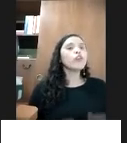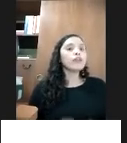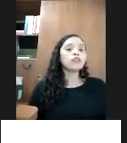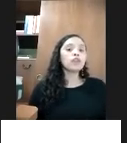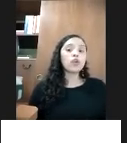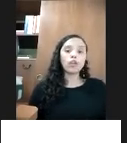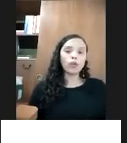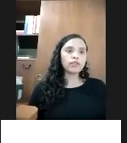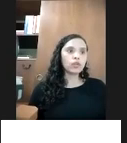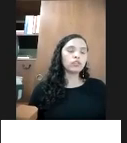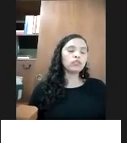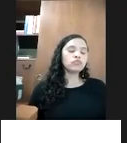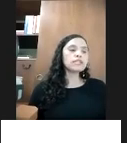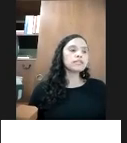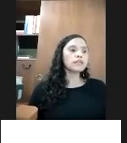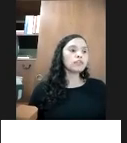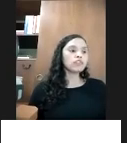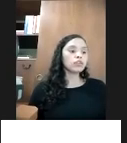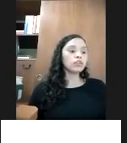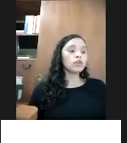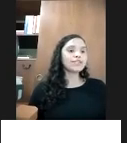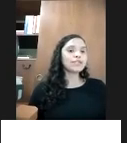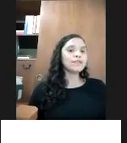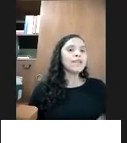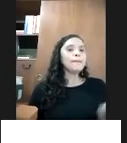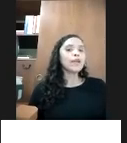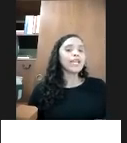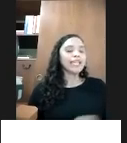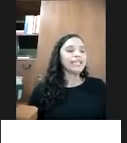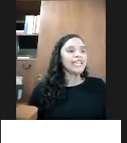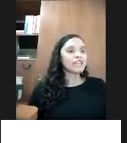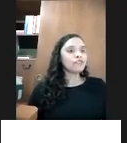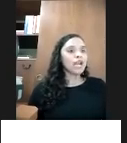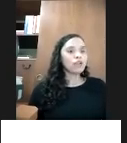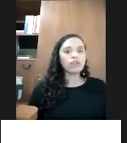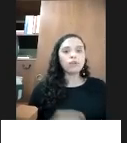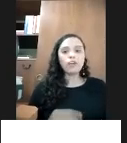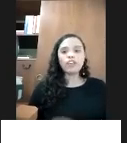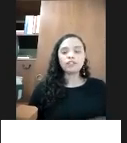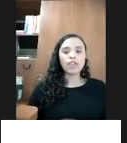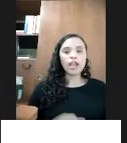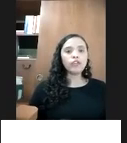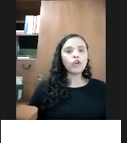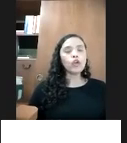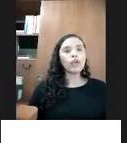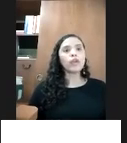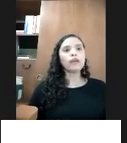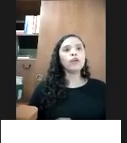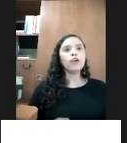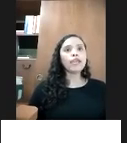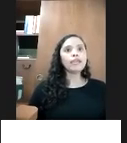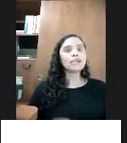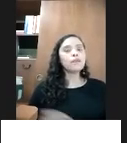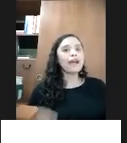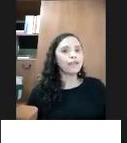nos dijo que no viven solos, un 17% nos dijo que sí. Pero aquí, y fue algo que fuimos identificando con los